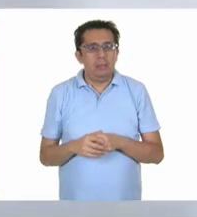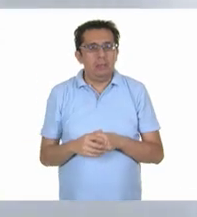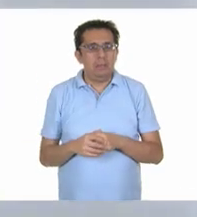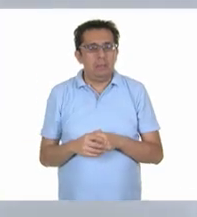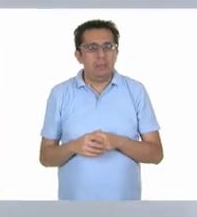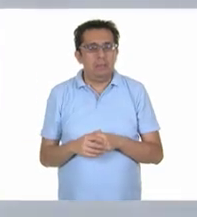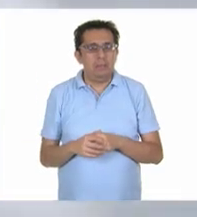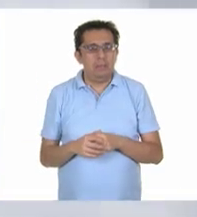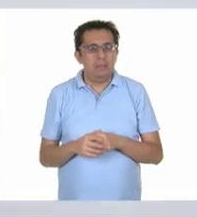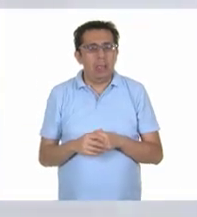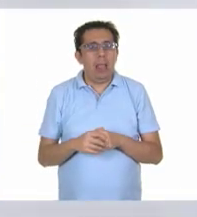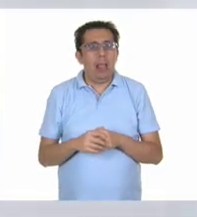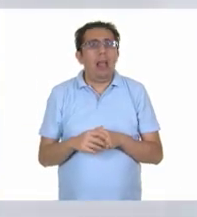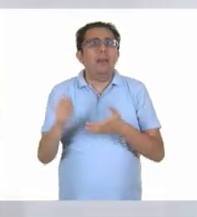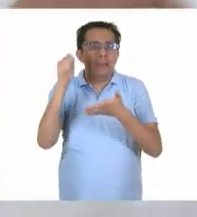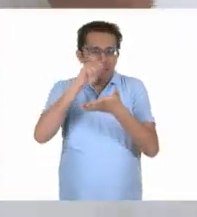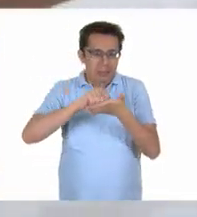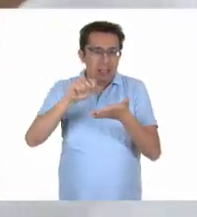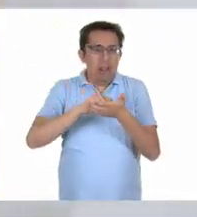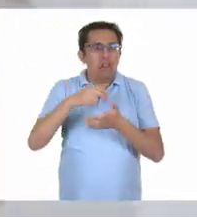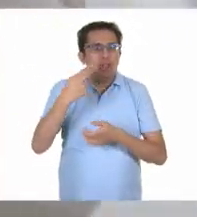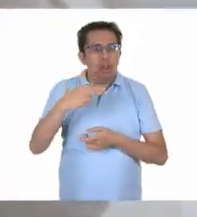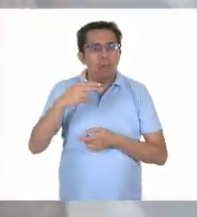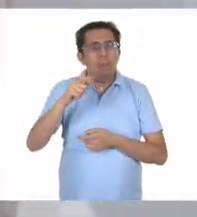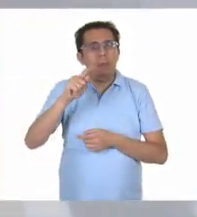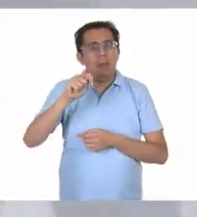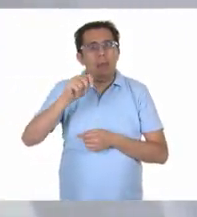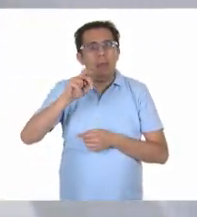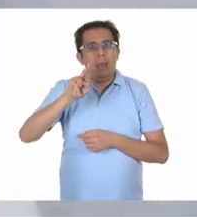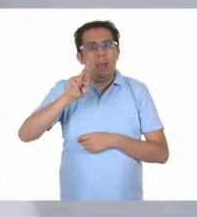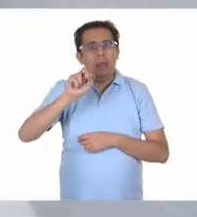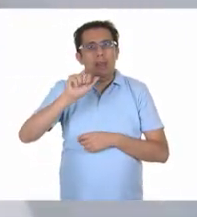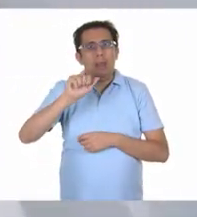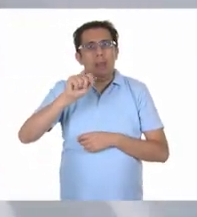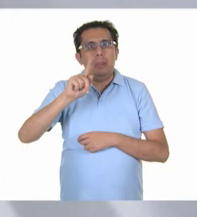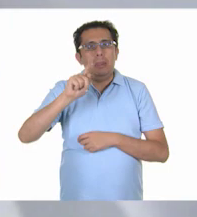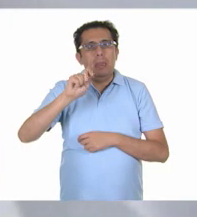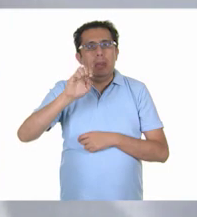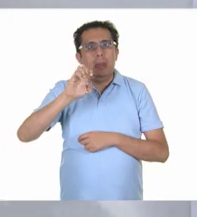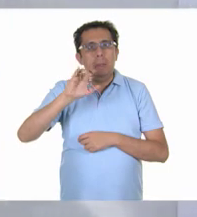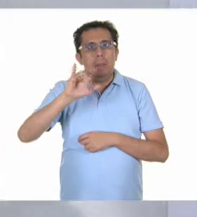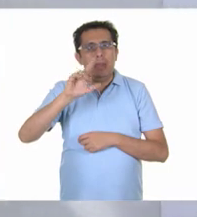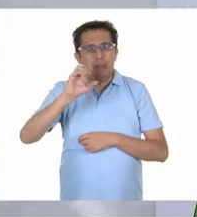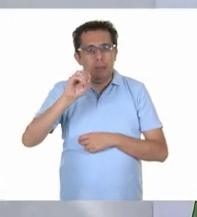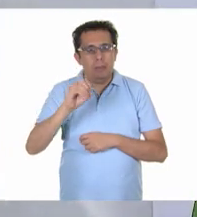Vamos a ponerle su nombre. Trapecio. Trapecio.